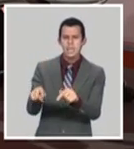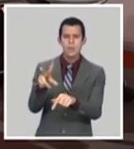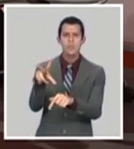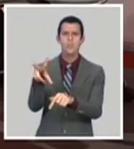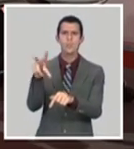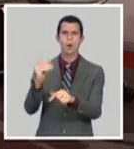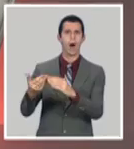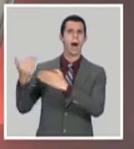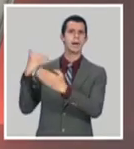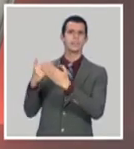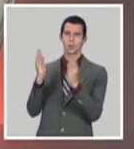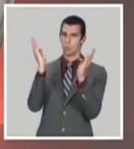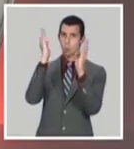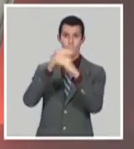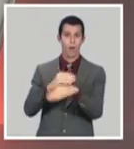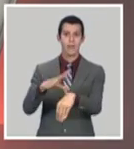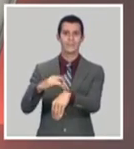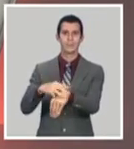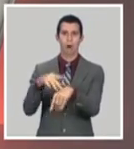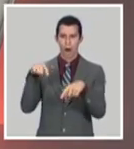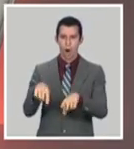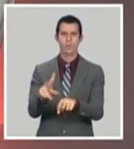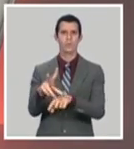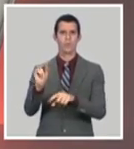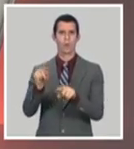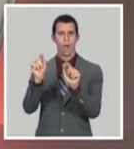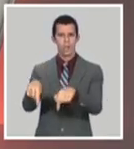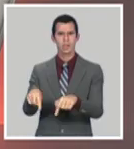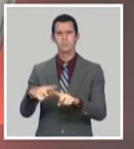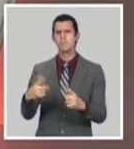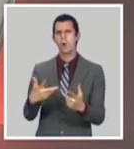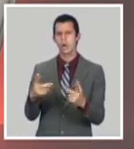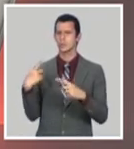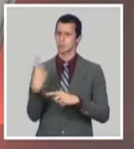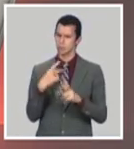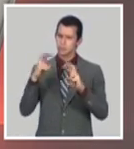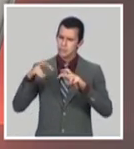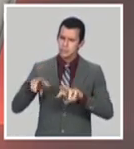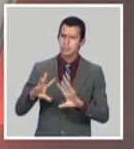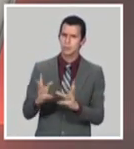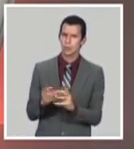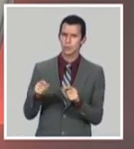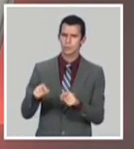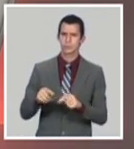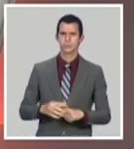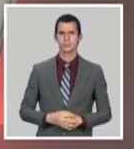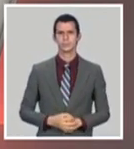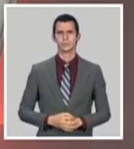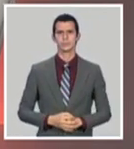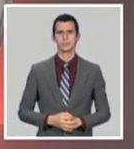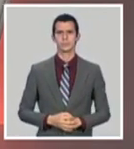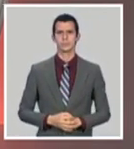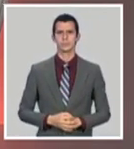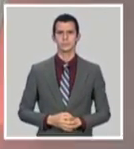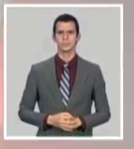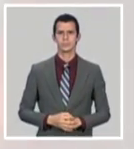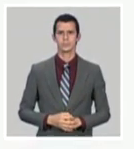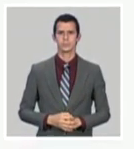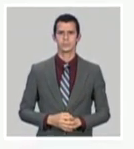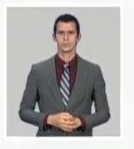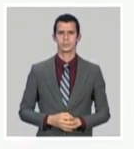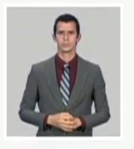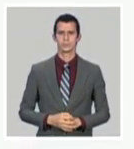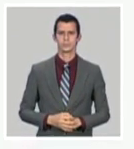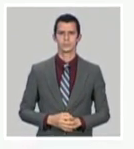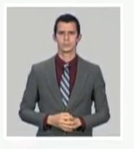estamos hablando, y el aislamiento que hemos tenido desde estos virus. ¿Qué ha pasado en Cuba? Yo creo que hay